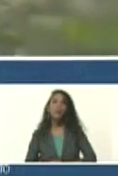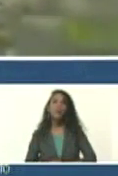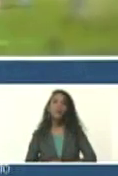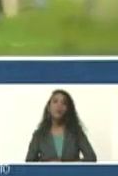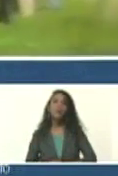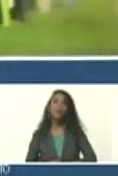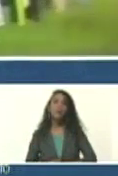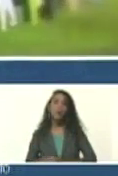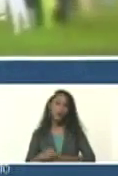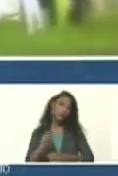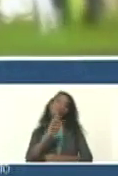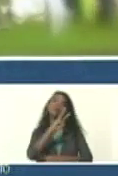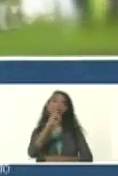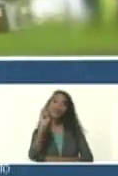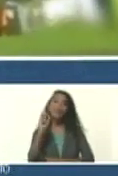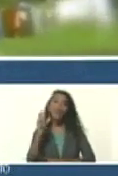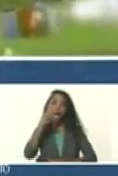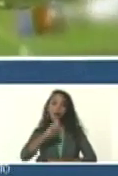30 años.